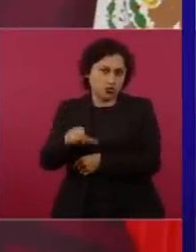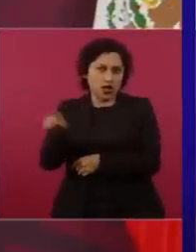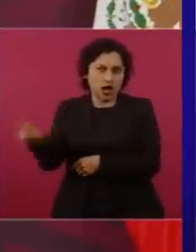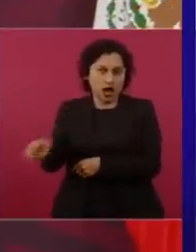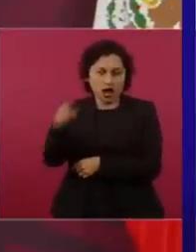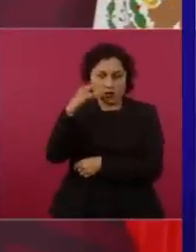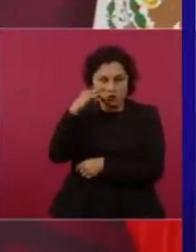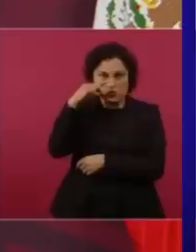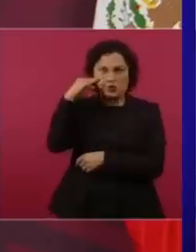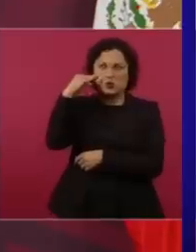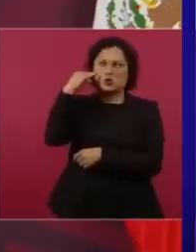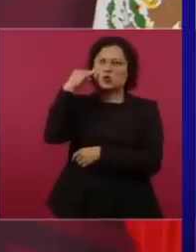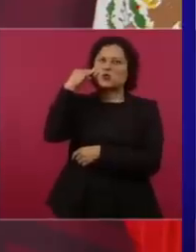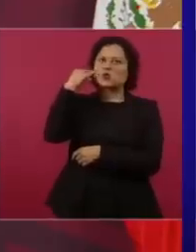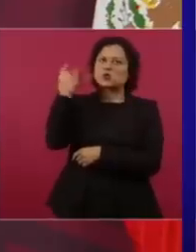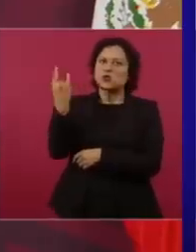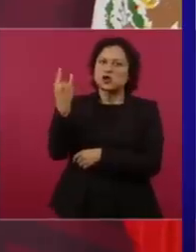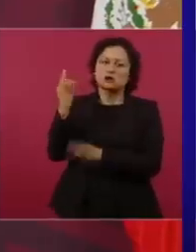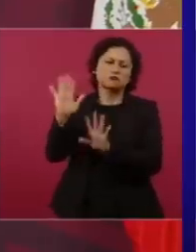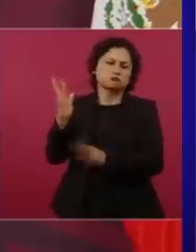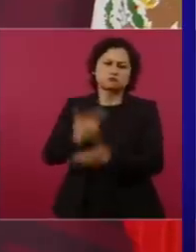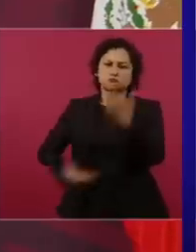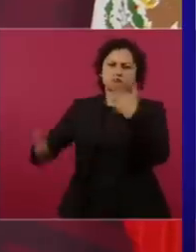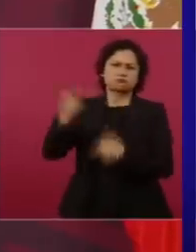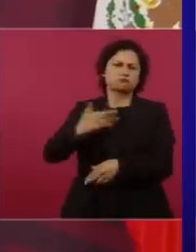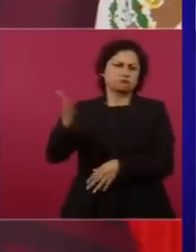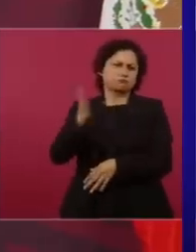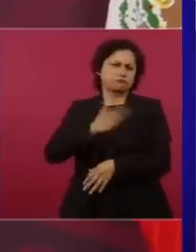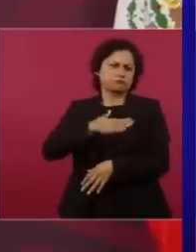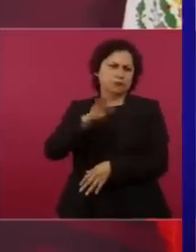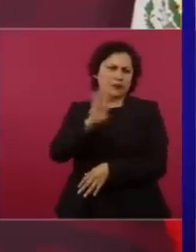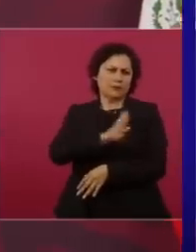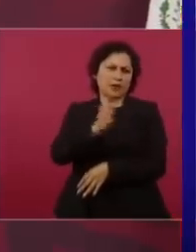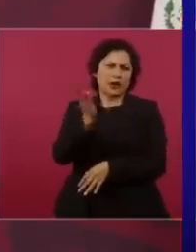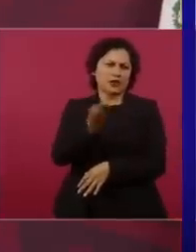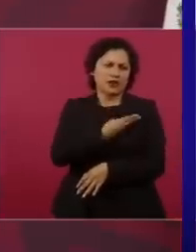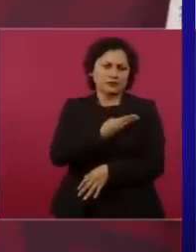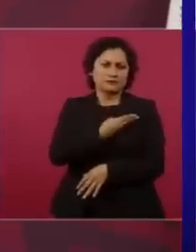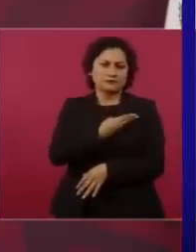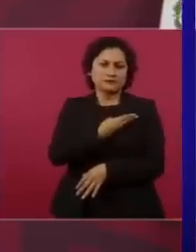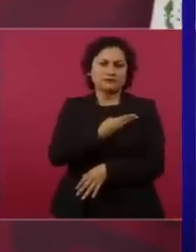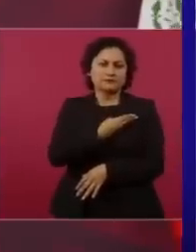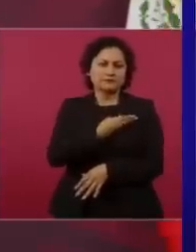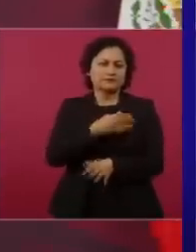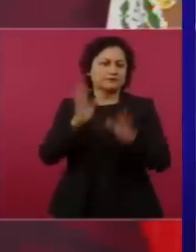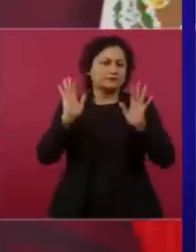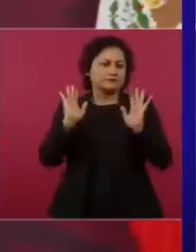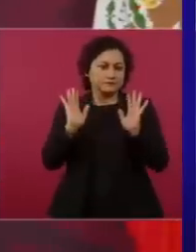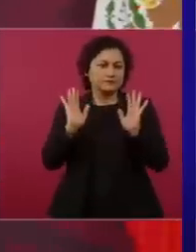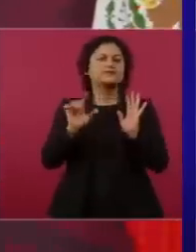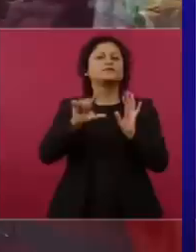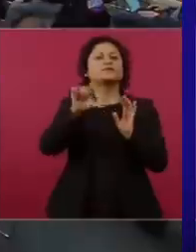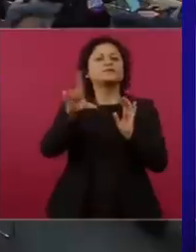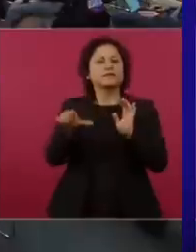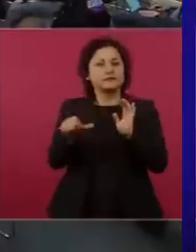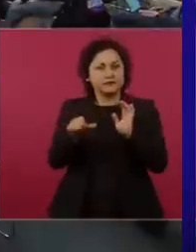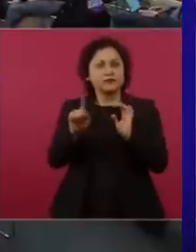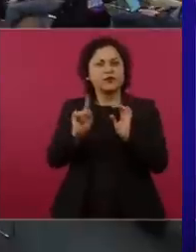y pide su nacionalidad española y ya empieza a alternar, a